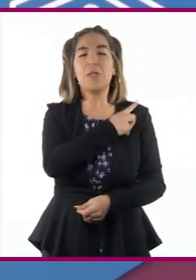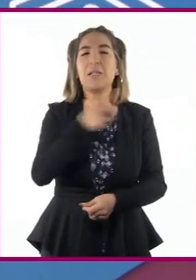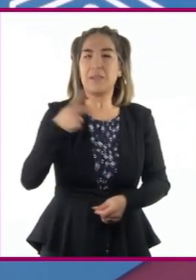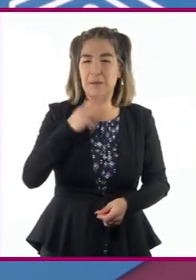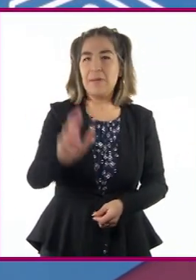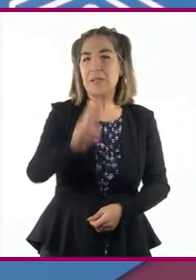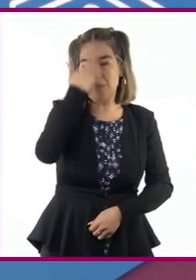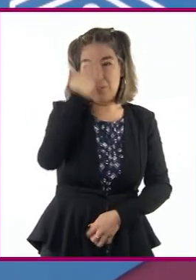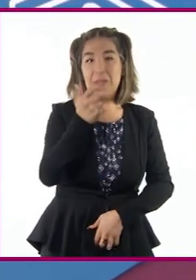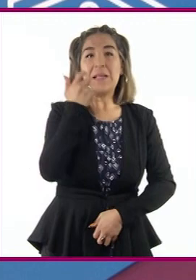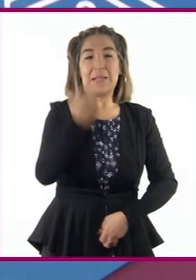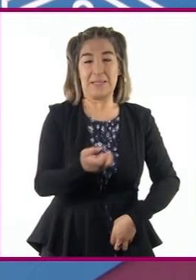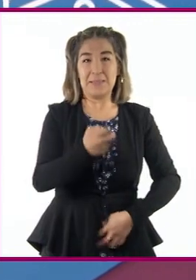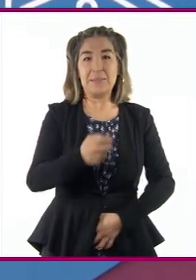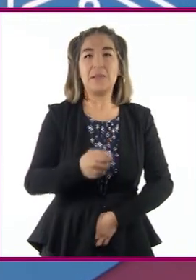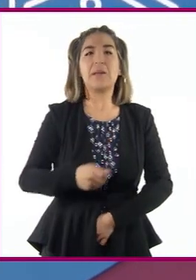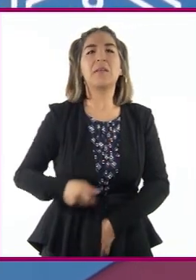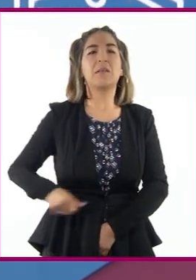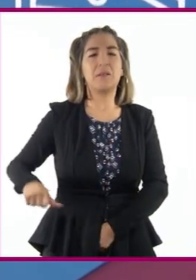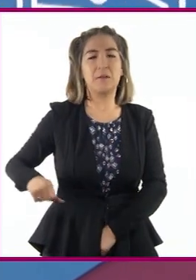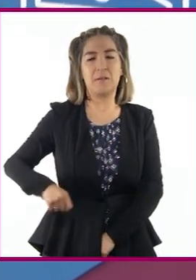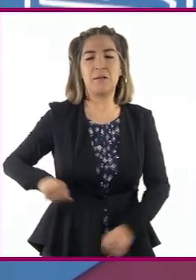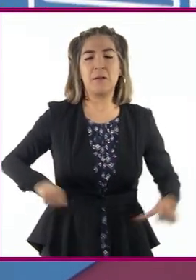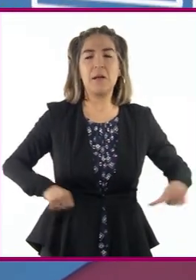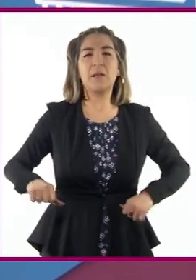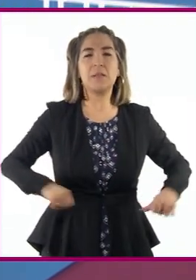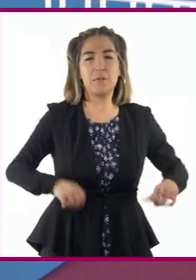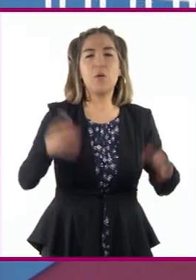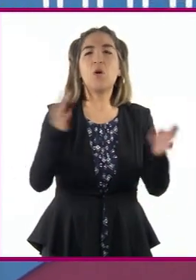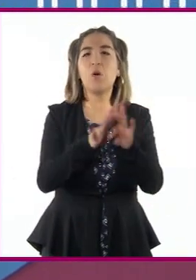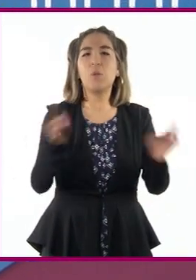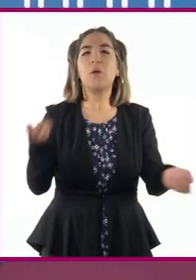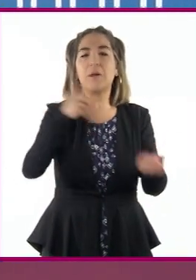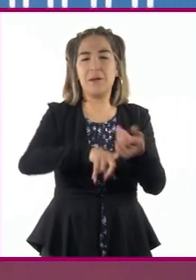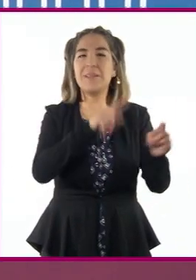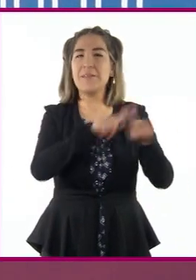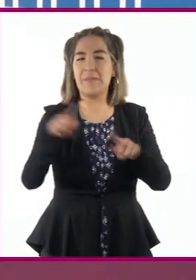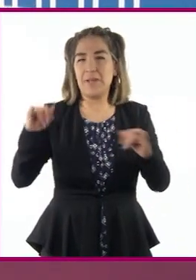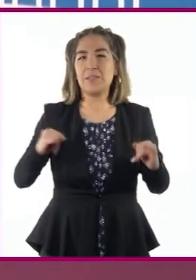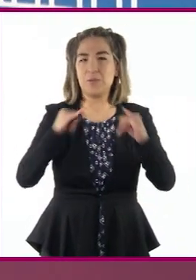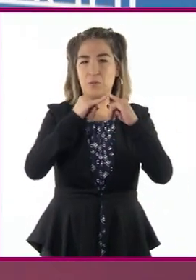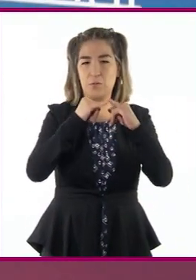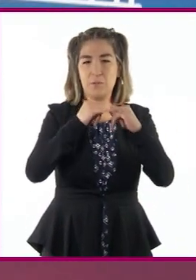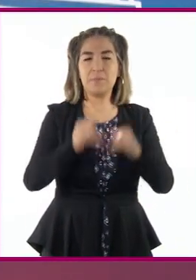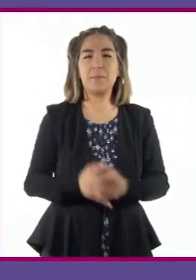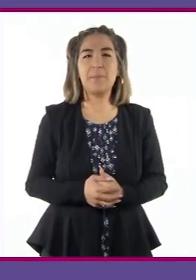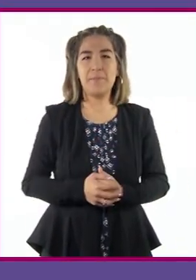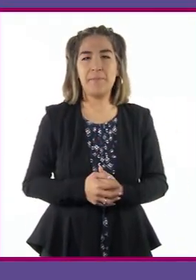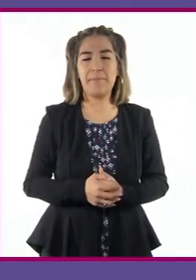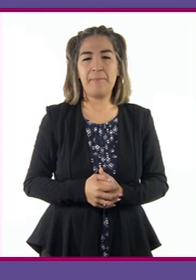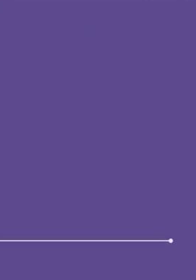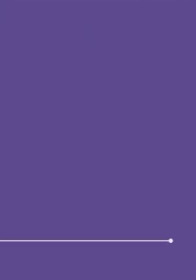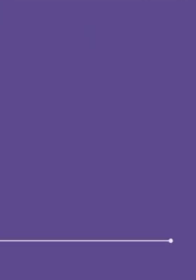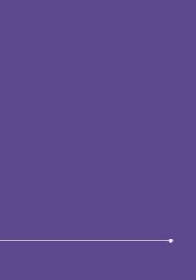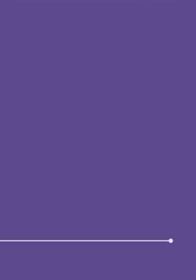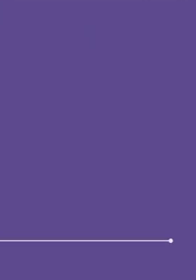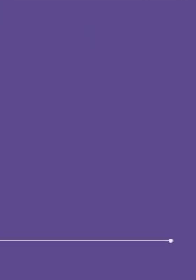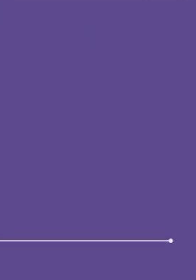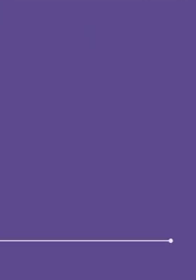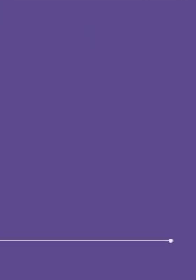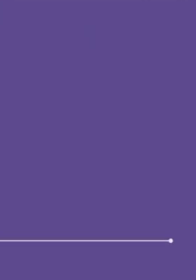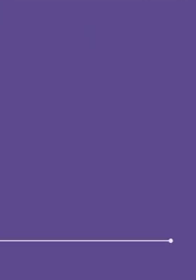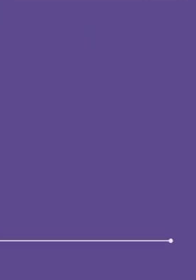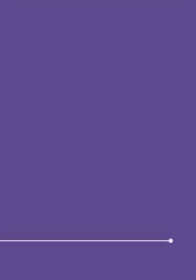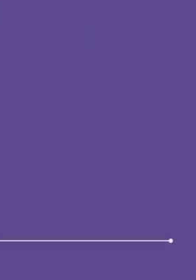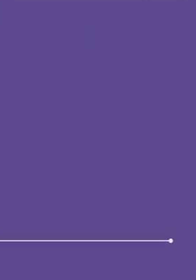recordar que estas acciones se llevan a cabo a través de las diferentes instituciones. Por ejemplo, la ciudadanía